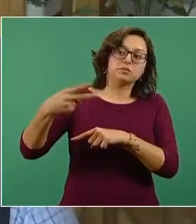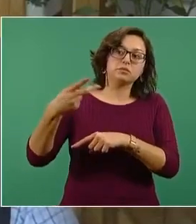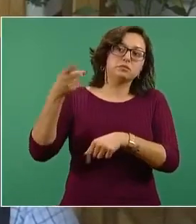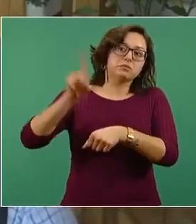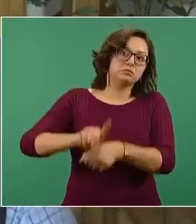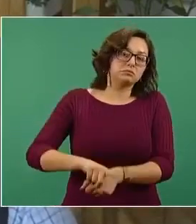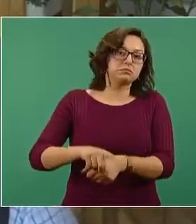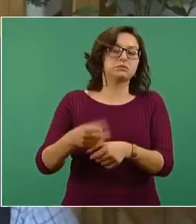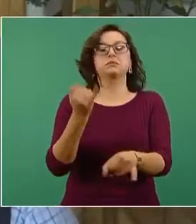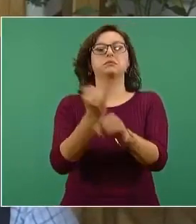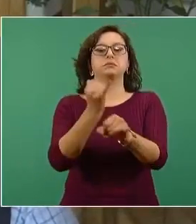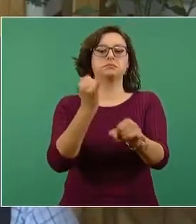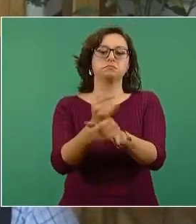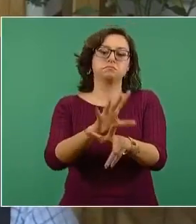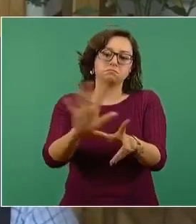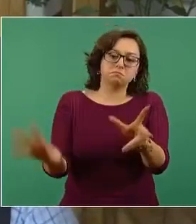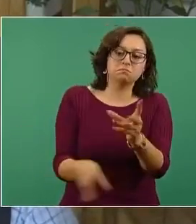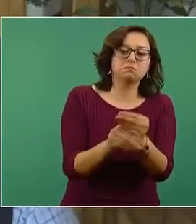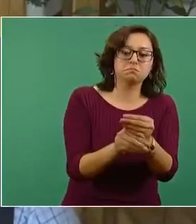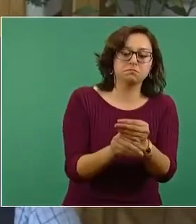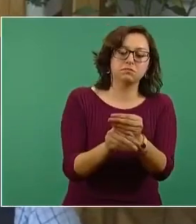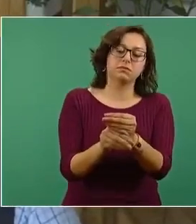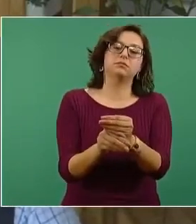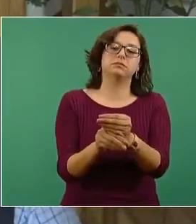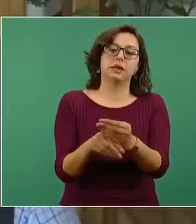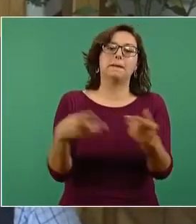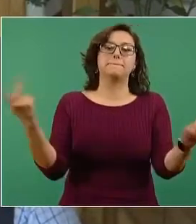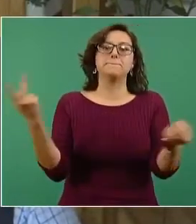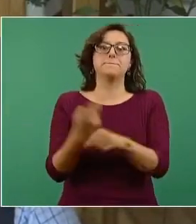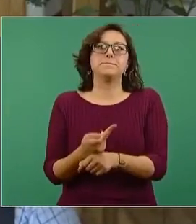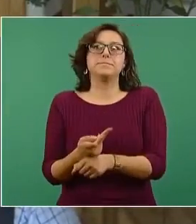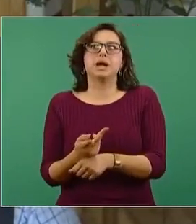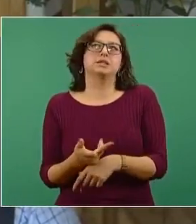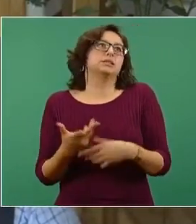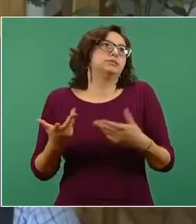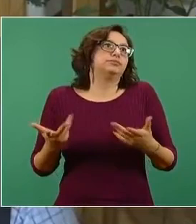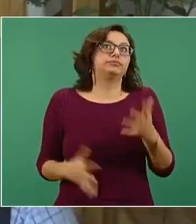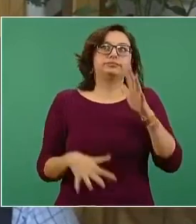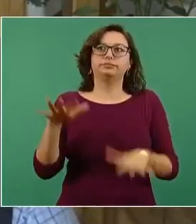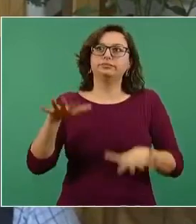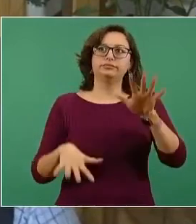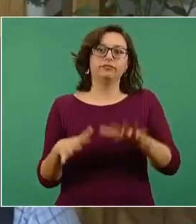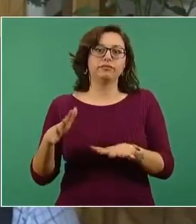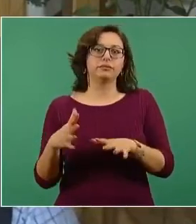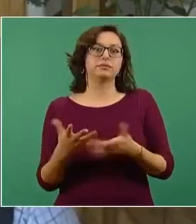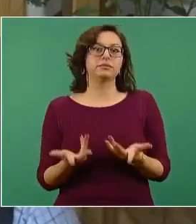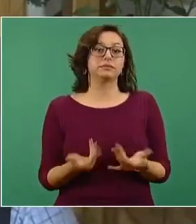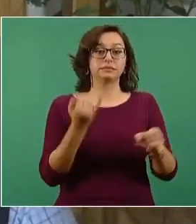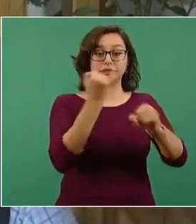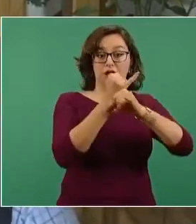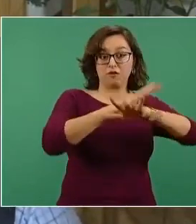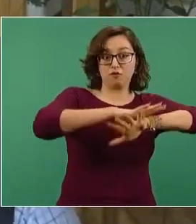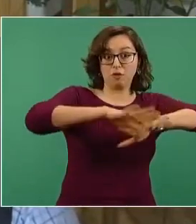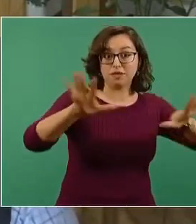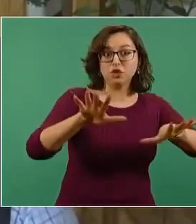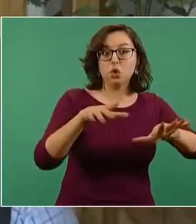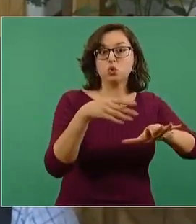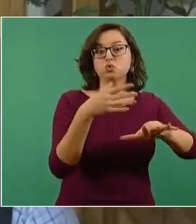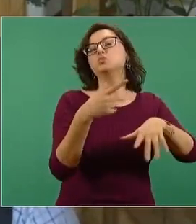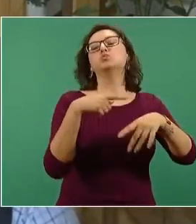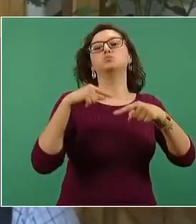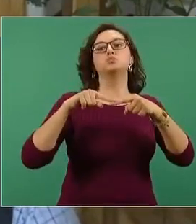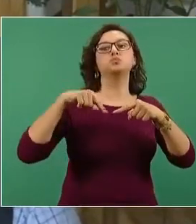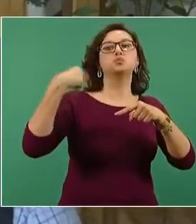día a otro o en días previos, inclusive pueden ser 4 o 5 días, o me atrevería a decir, igual lo puedo